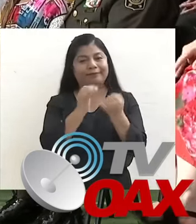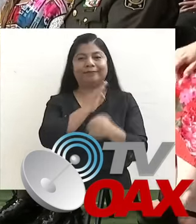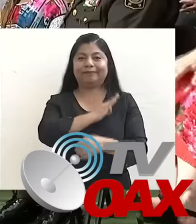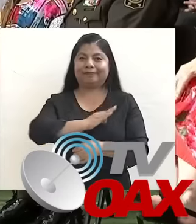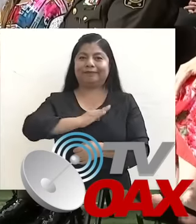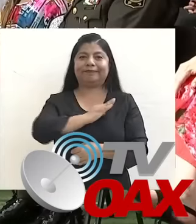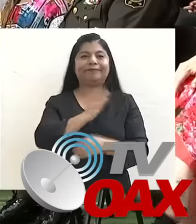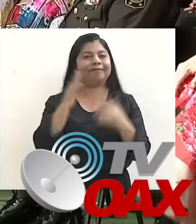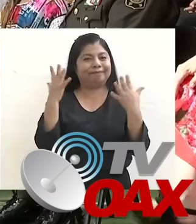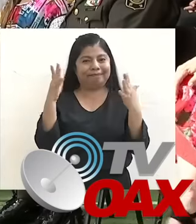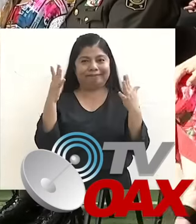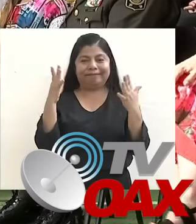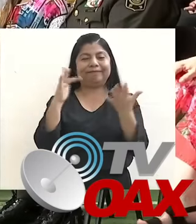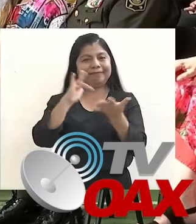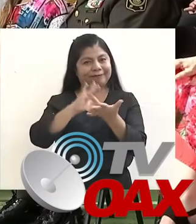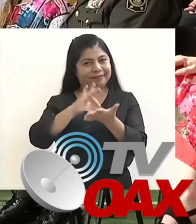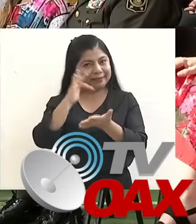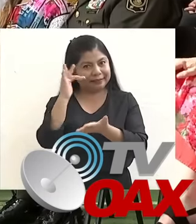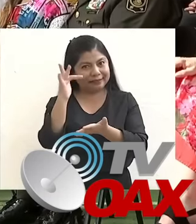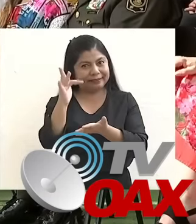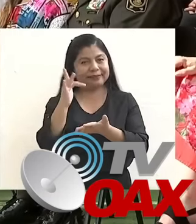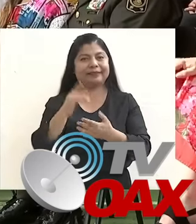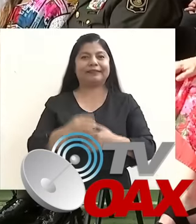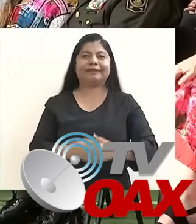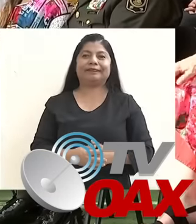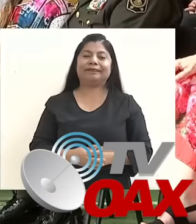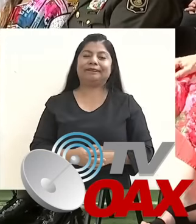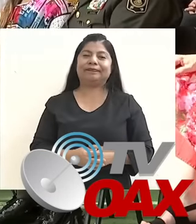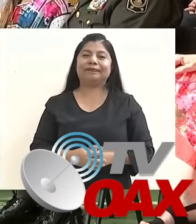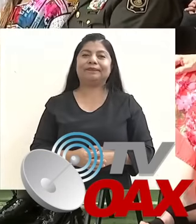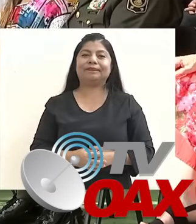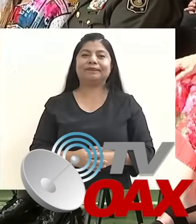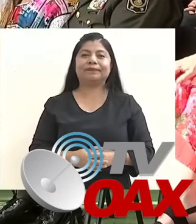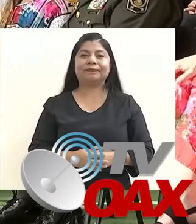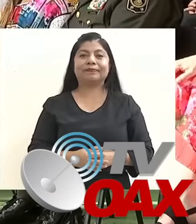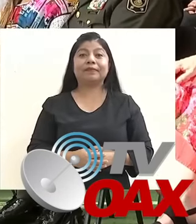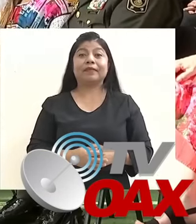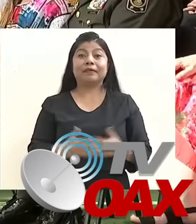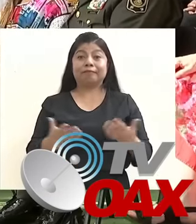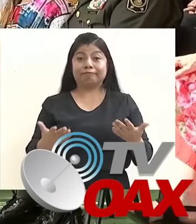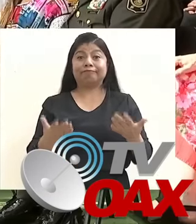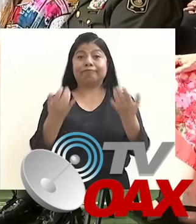Gracias también, desde luego, a las empresas